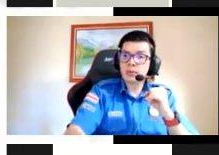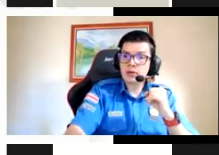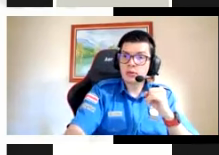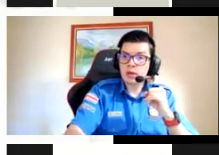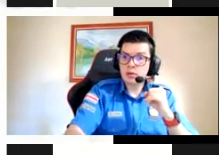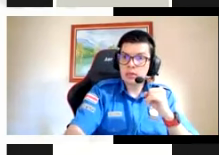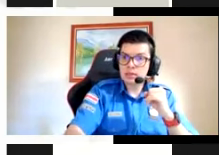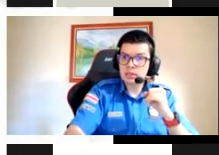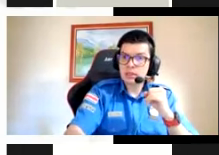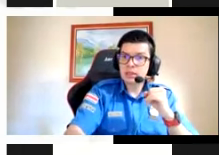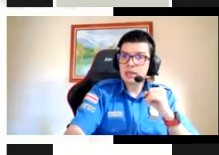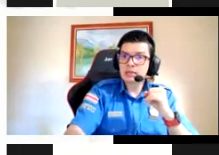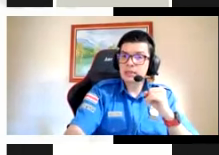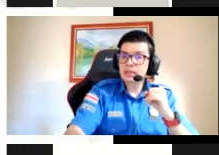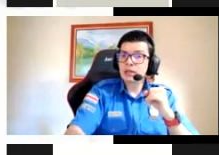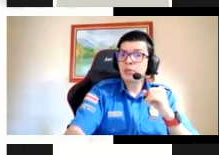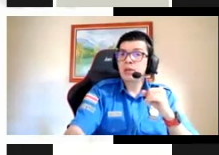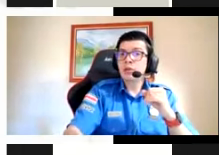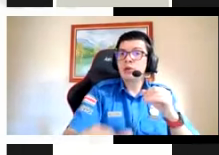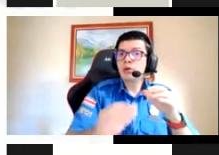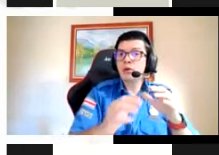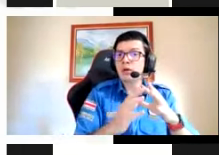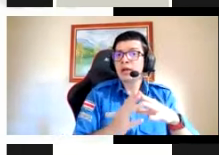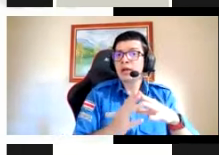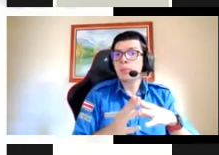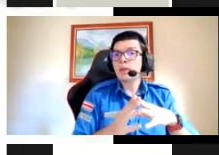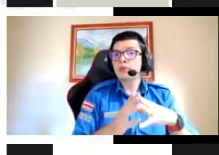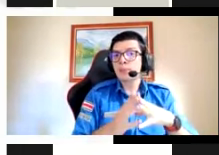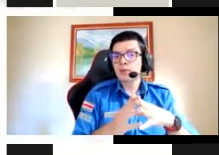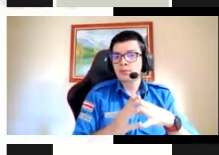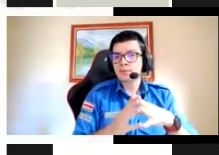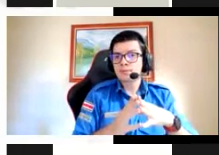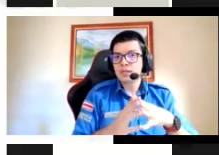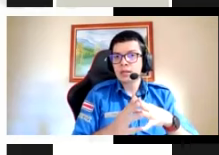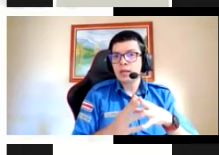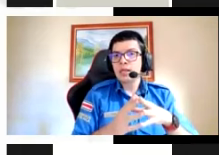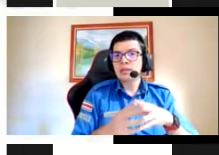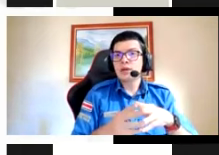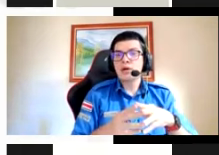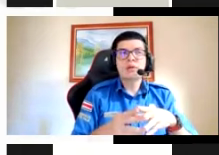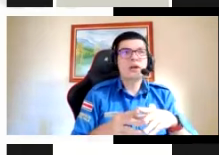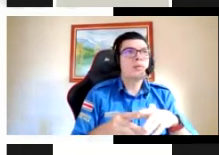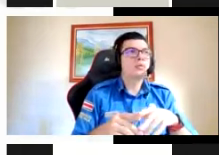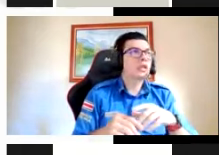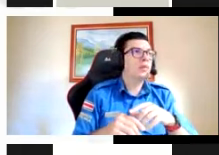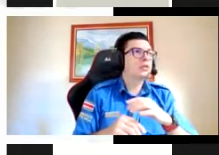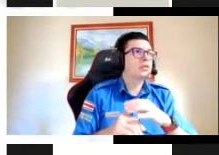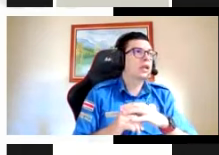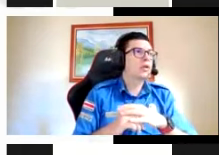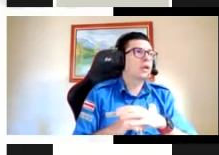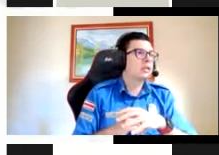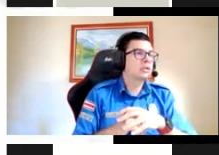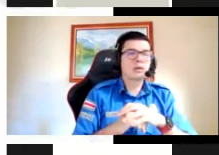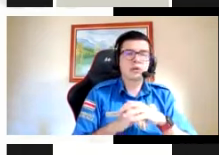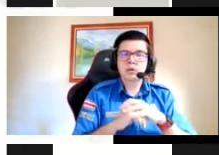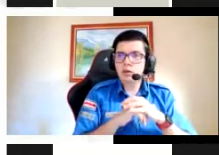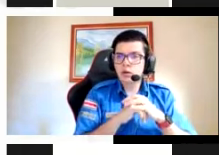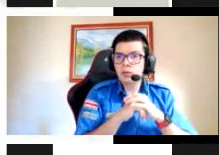tipo de reguladores se denominan como reguladores de acople rápido. Ese acople rápido se ha demostrado que